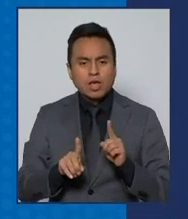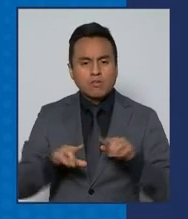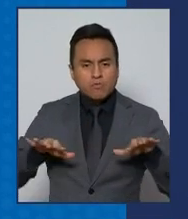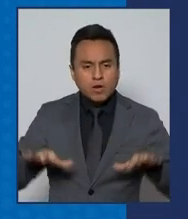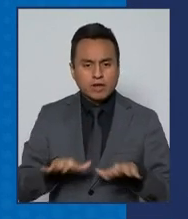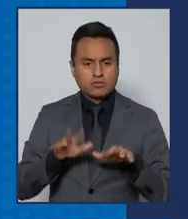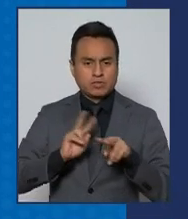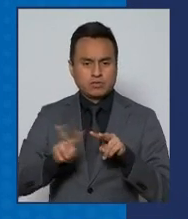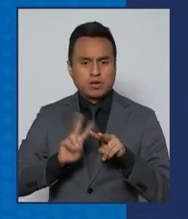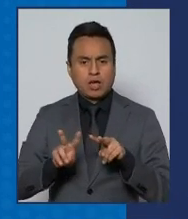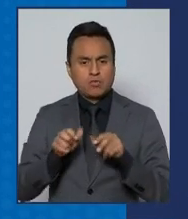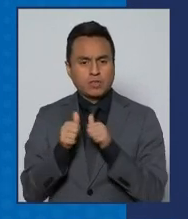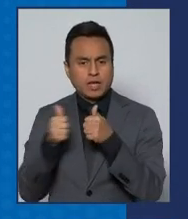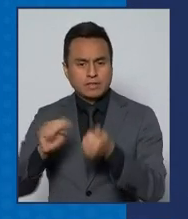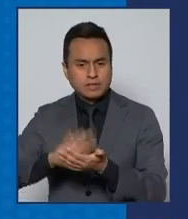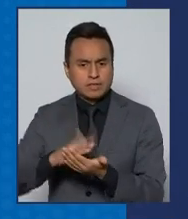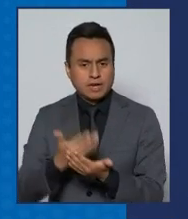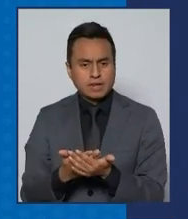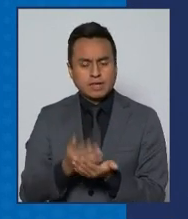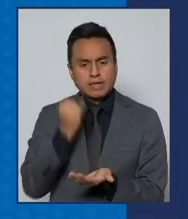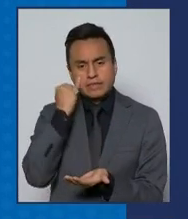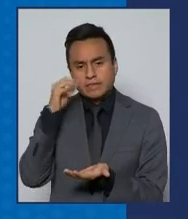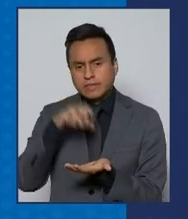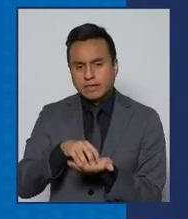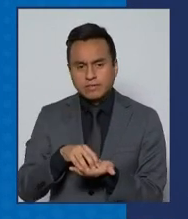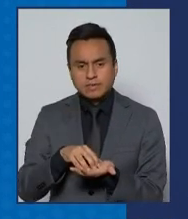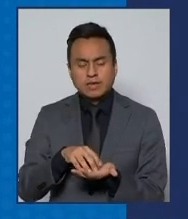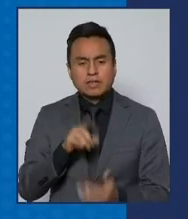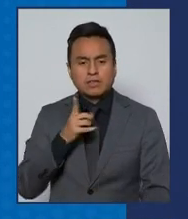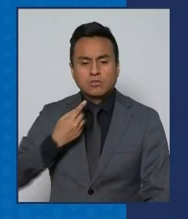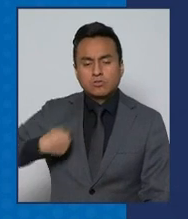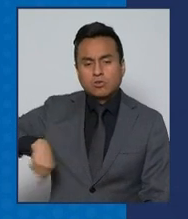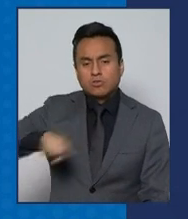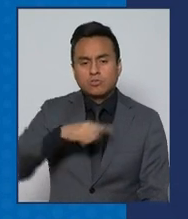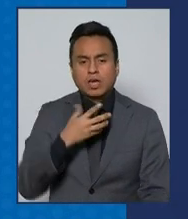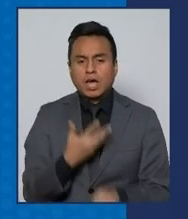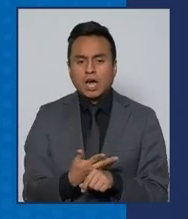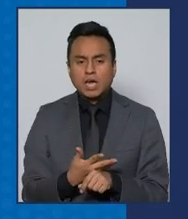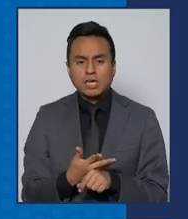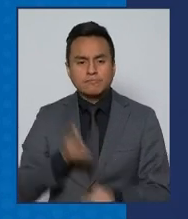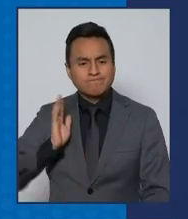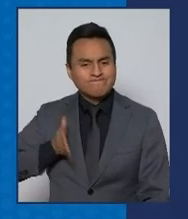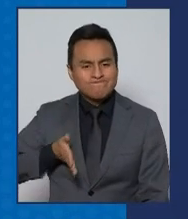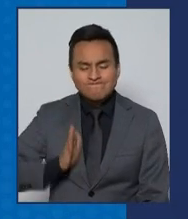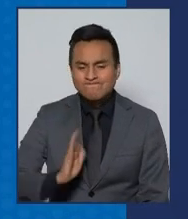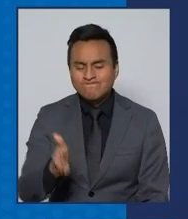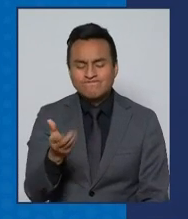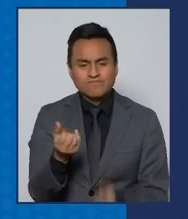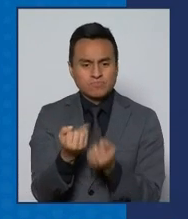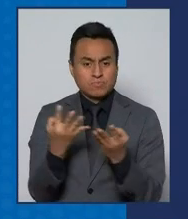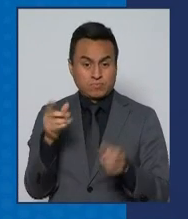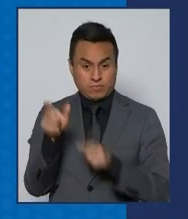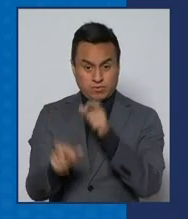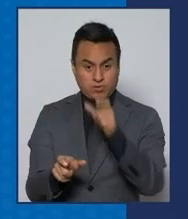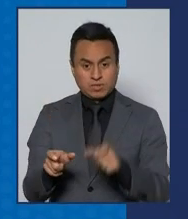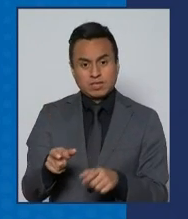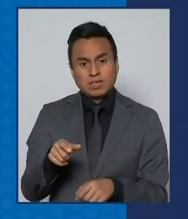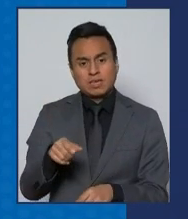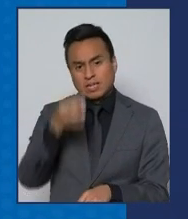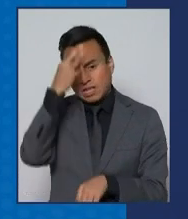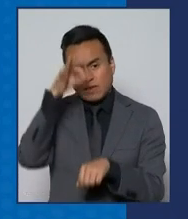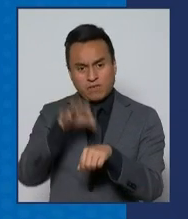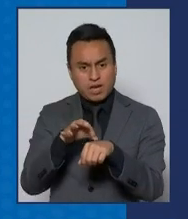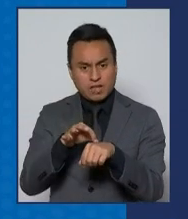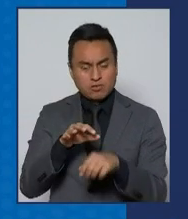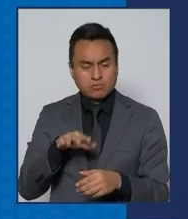autoridad sanitaria, por la intendencia, tenemos un constante número muy elevado de casos